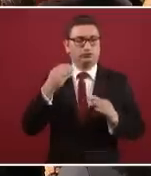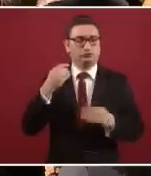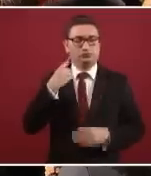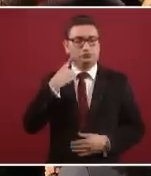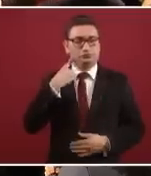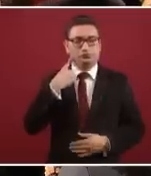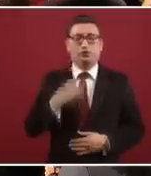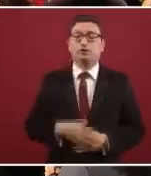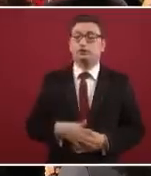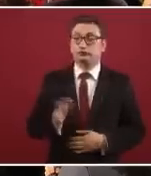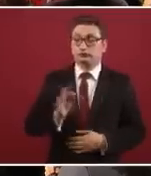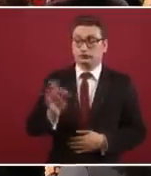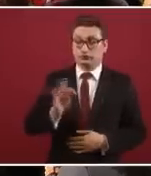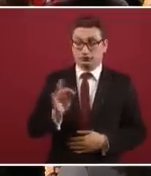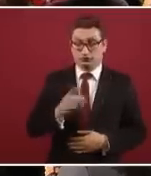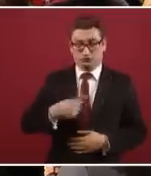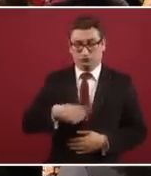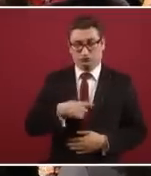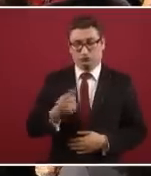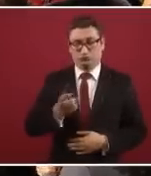Pues puede ser, pero no de nosotros.